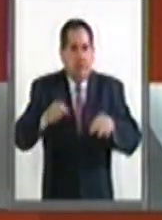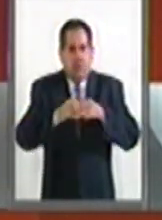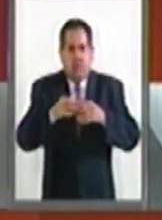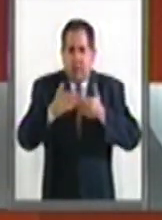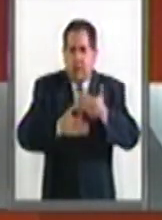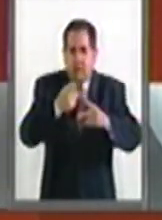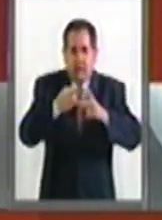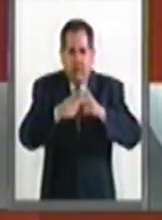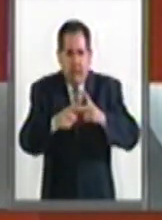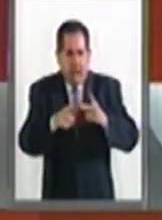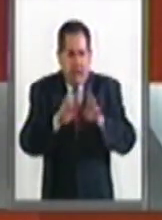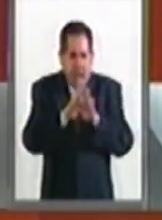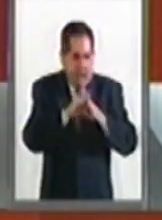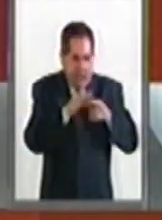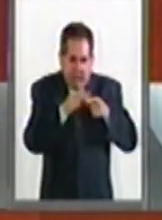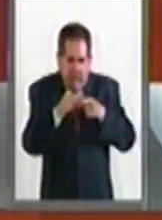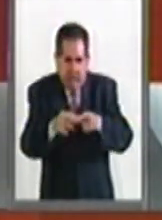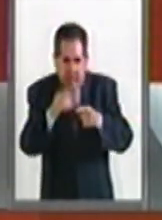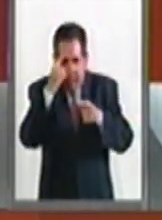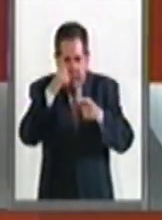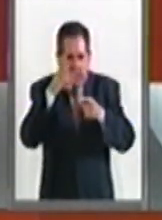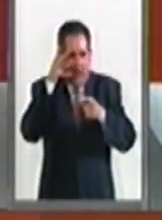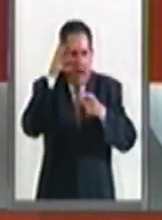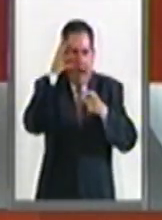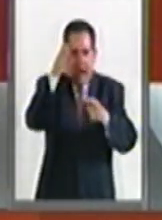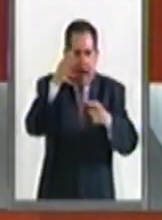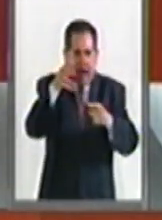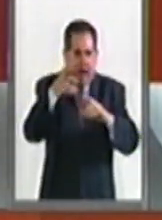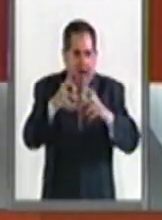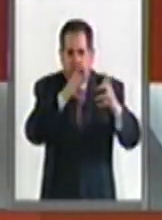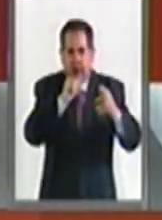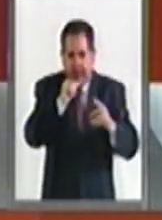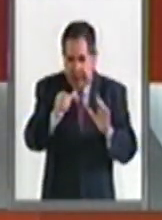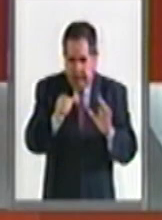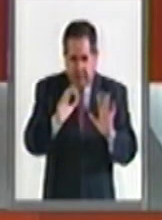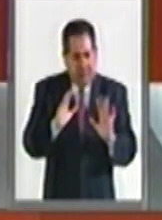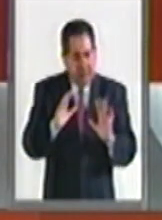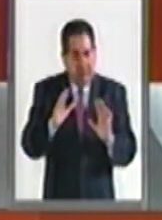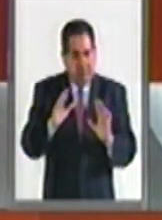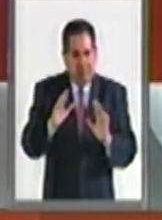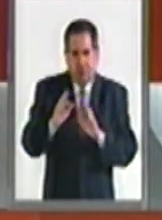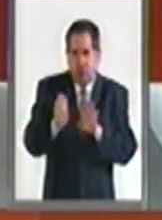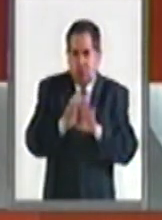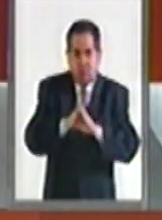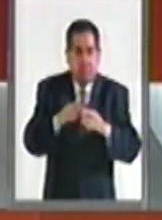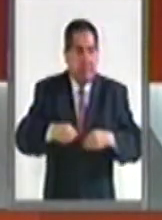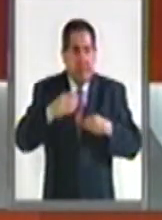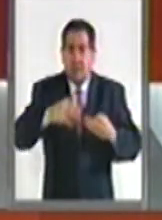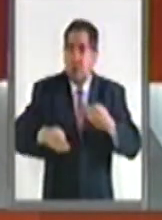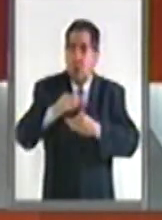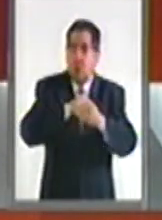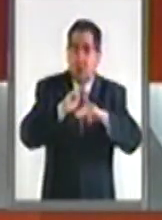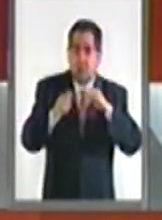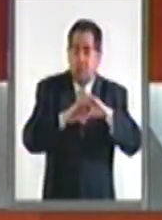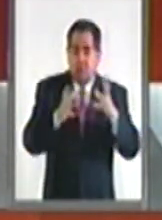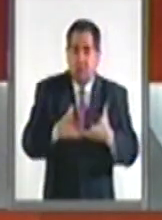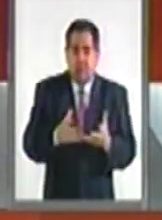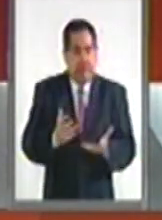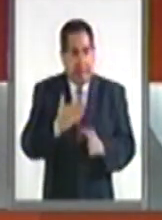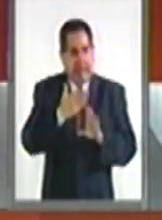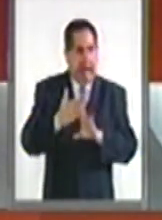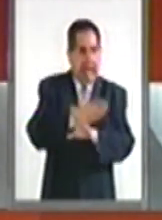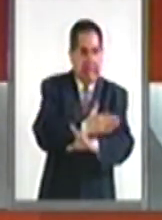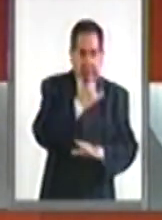entrada en un proceso que conducirá a una catástrofe en la especie humana y en la vida de todo el planeta.